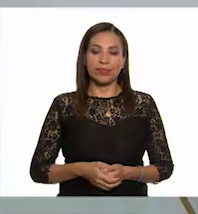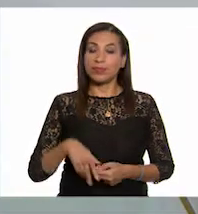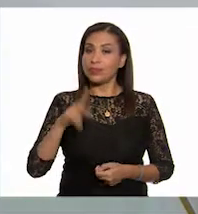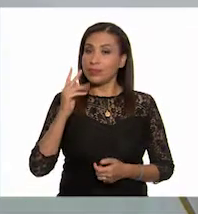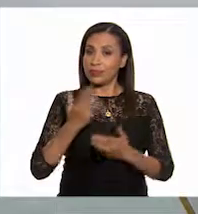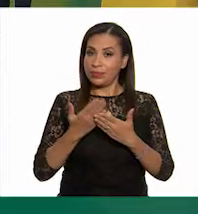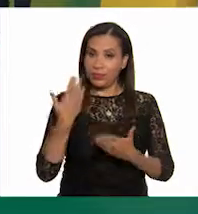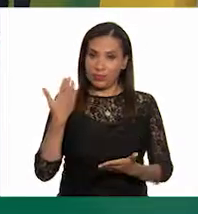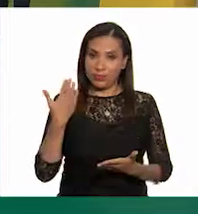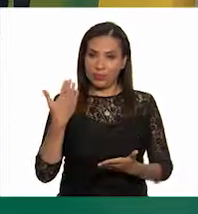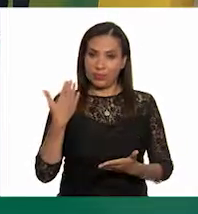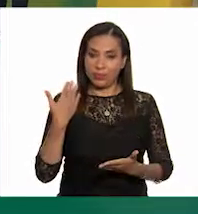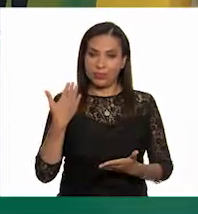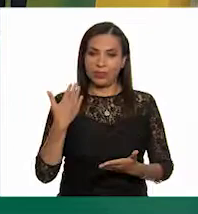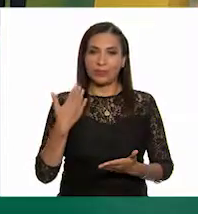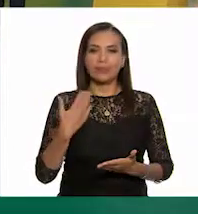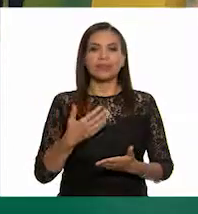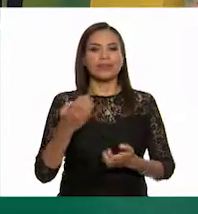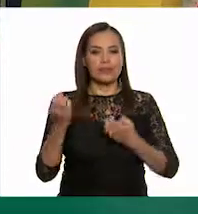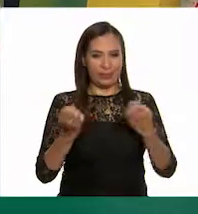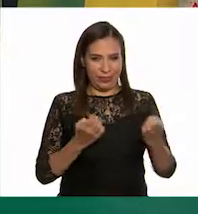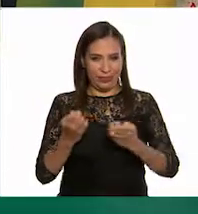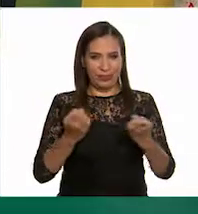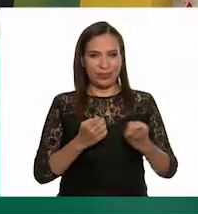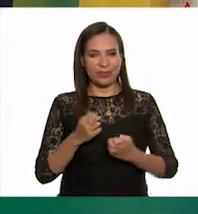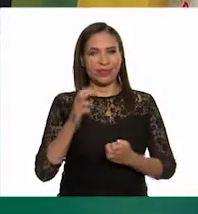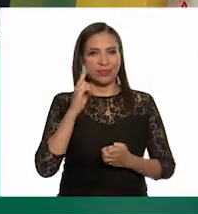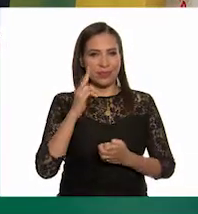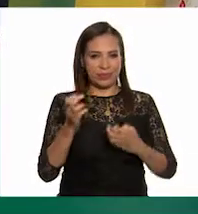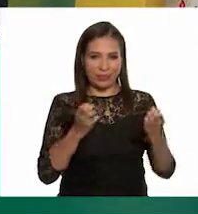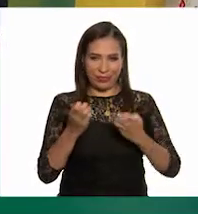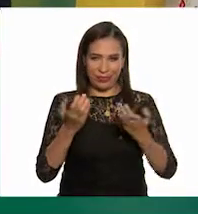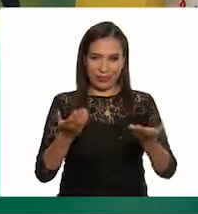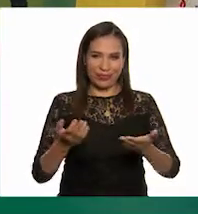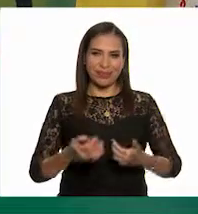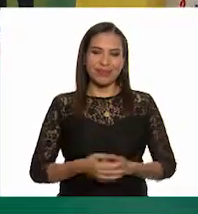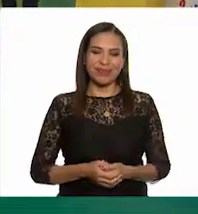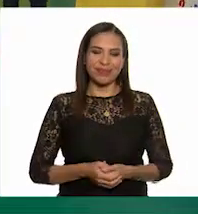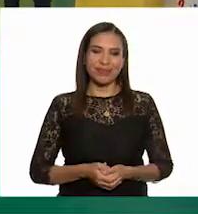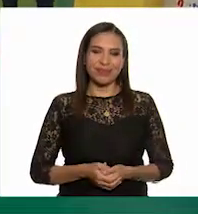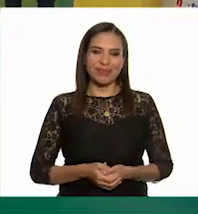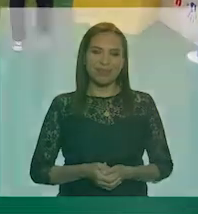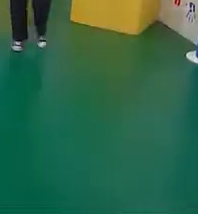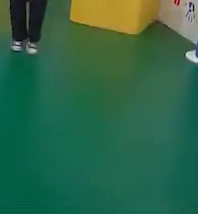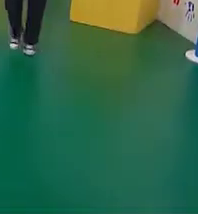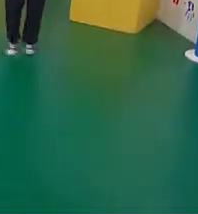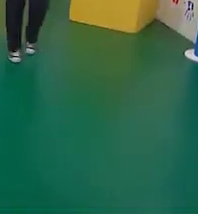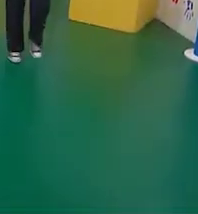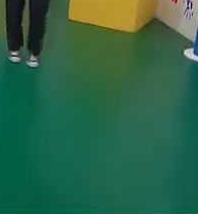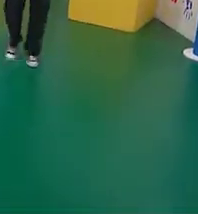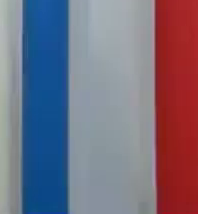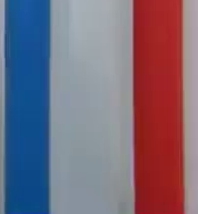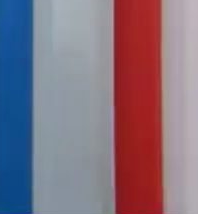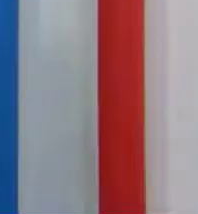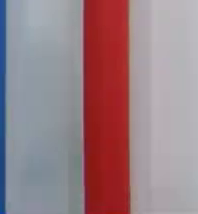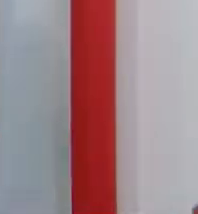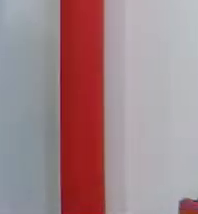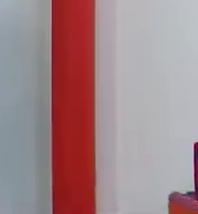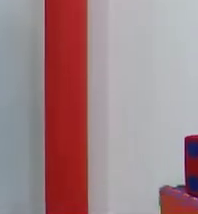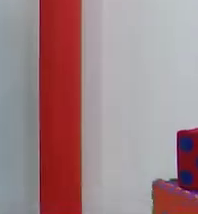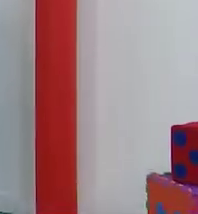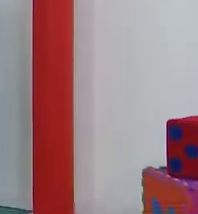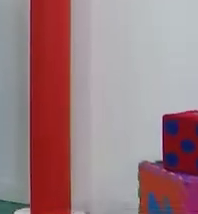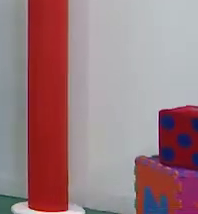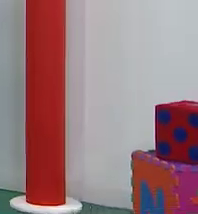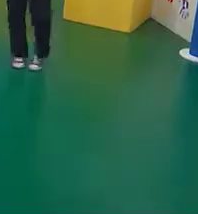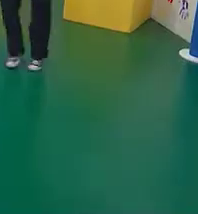Pero antes, vamos a una pausa activa. ¡Hay que movernos! ¡Claro, sí! ¡Vamos a seguir sí, haciendo cosas! Vamos ¿qué, a,